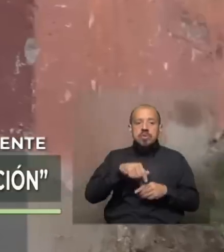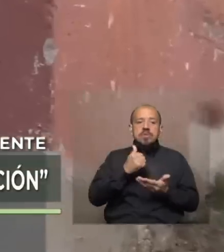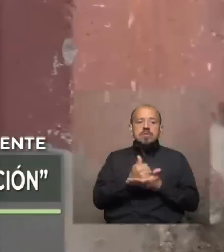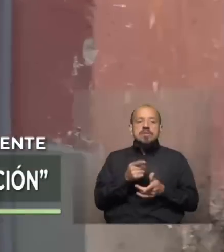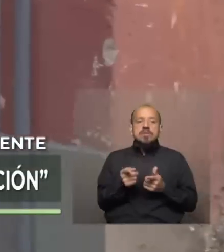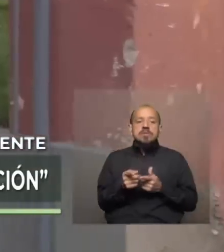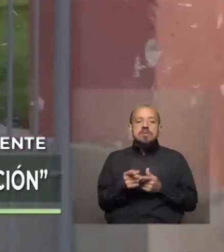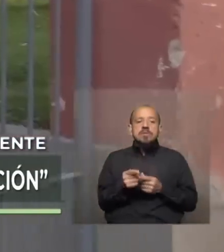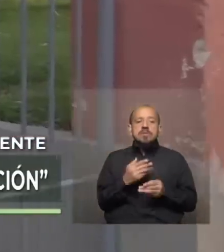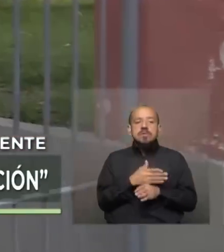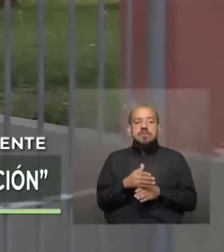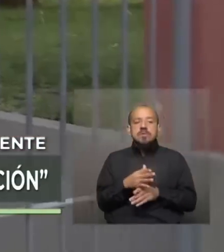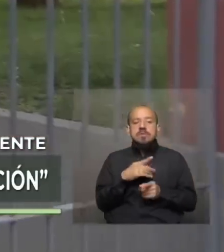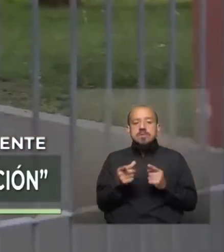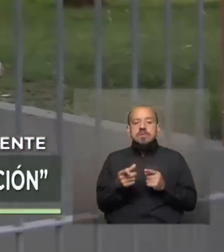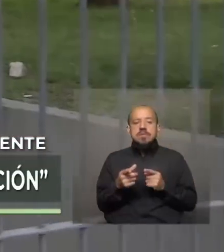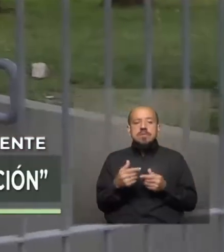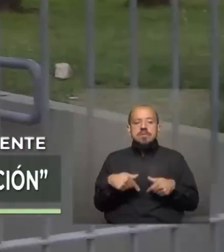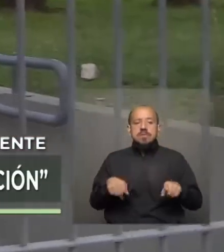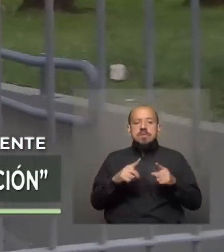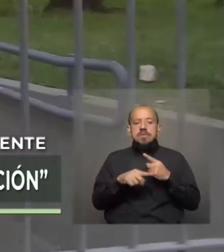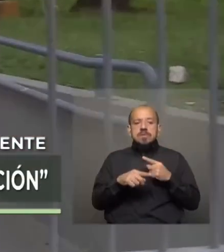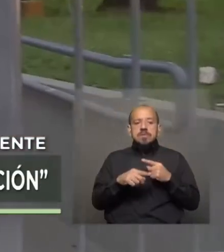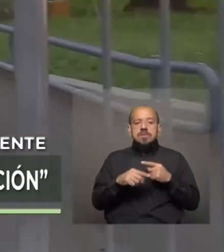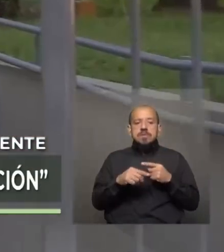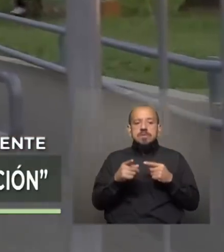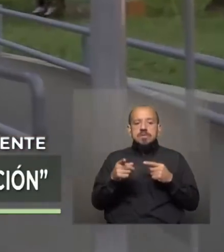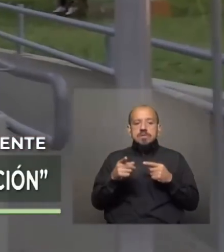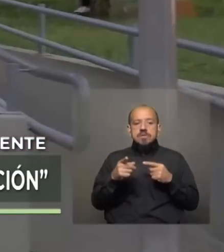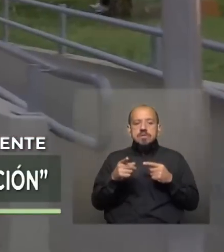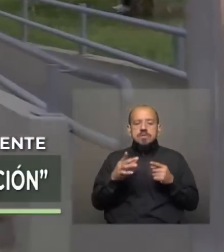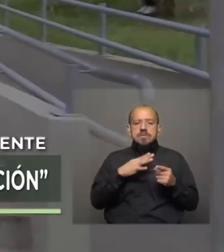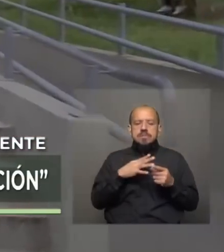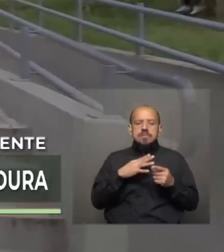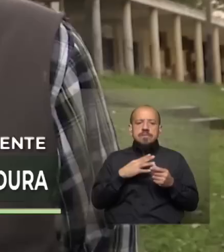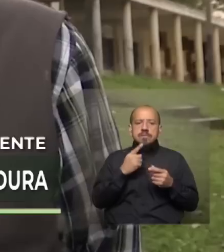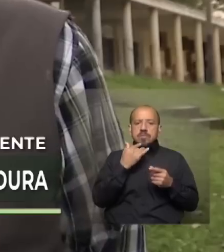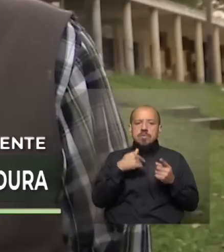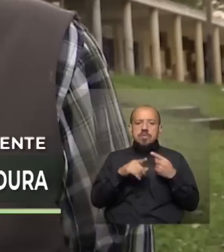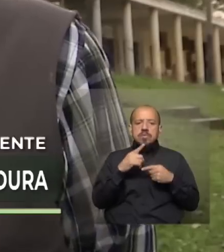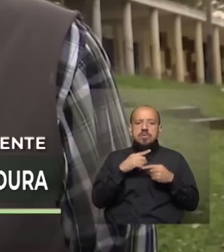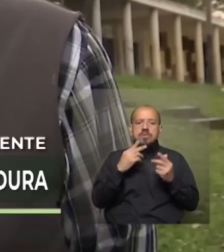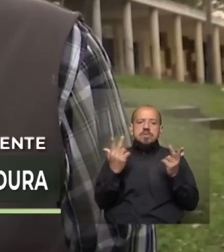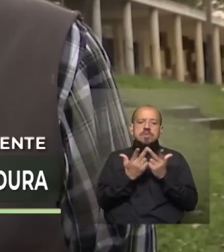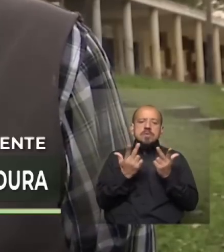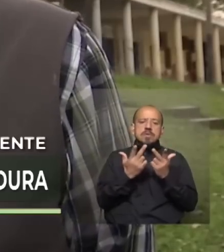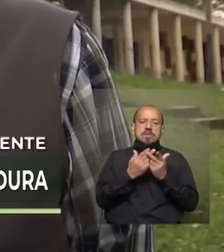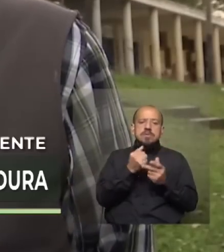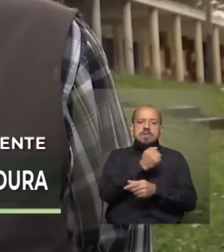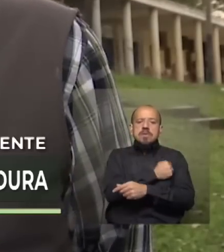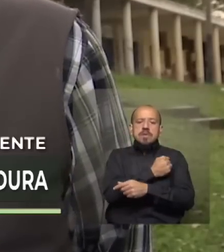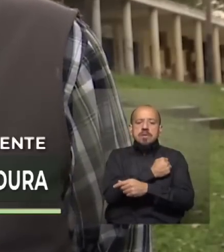después de haber pasado por unidades militares y haber sido torturados salvajemente como el caso de los compañeros de treinta y tres o de artigas